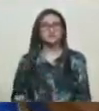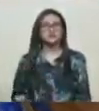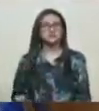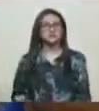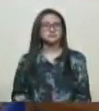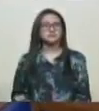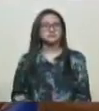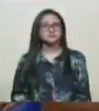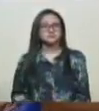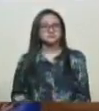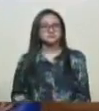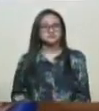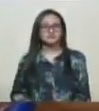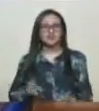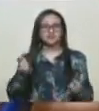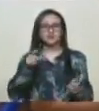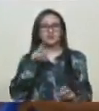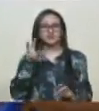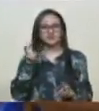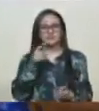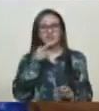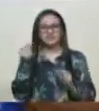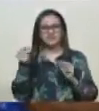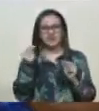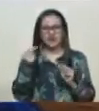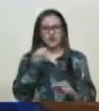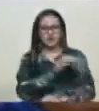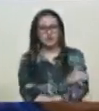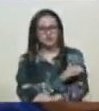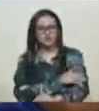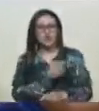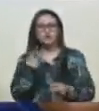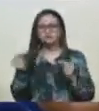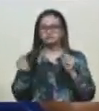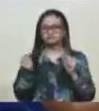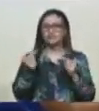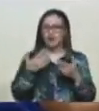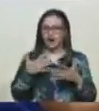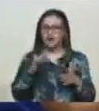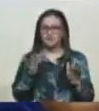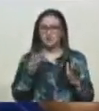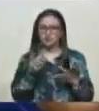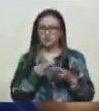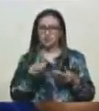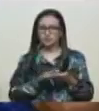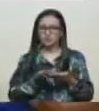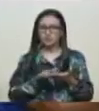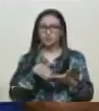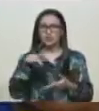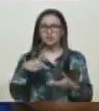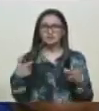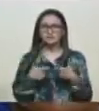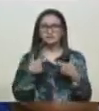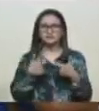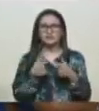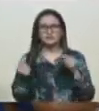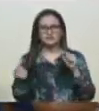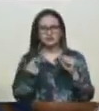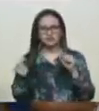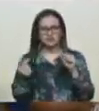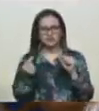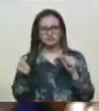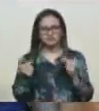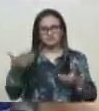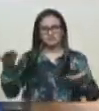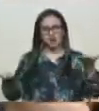saber su posición también con respecto al diálogo entre el gobierno y la oposición. ¿Realmente existe una posible solución en el conflicto con el diálogo entre